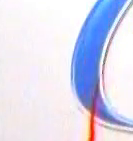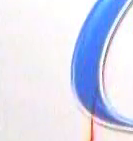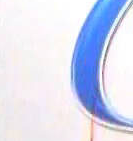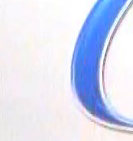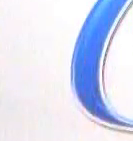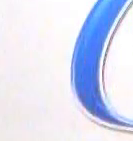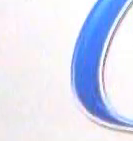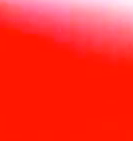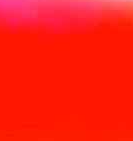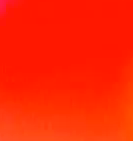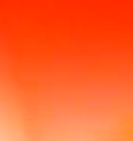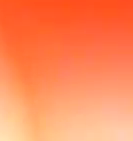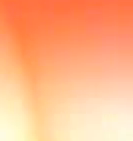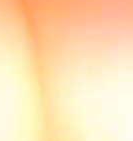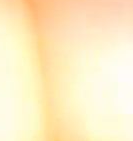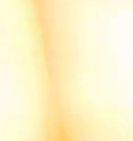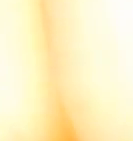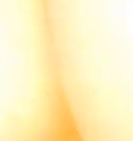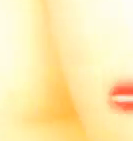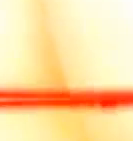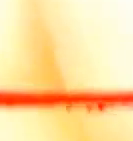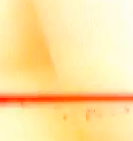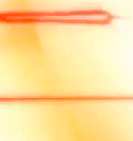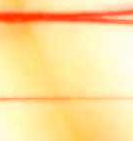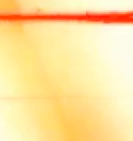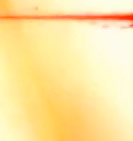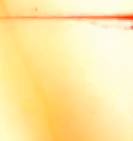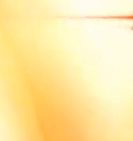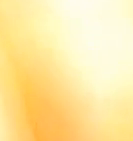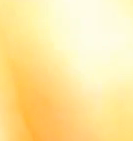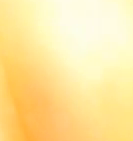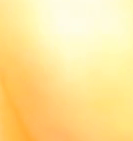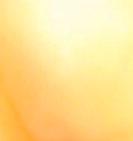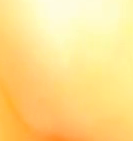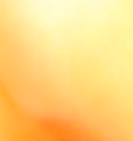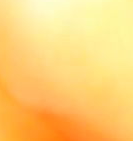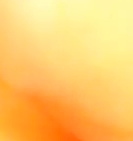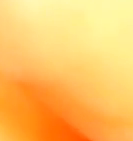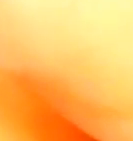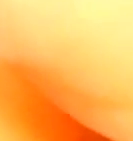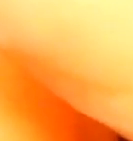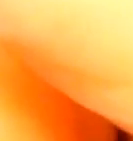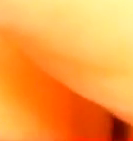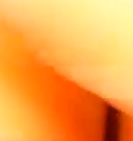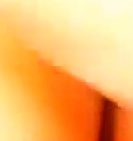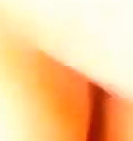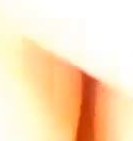mundo. Conexión Vital para mejorar nuestras condiciones de vida.